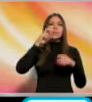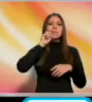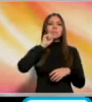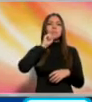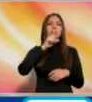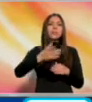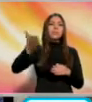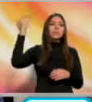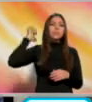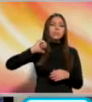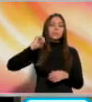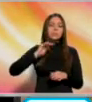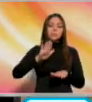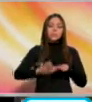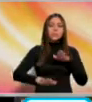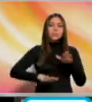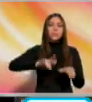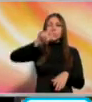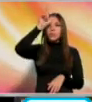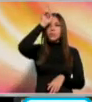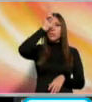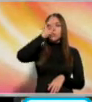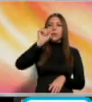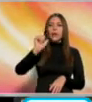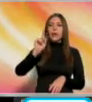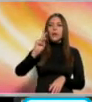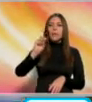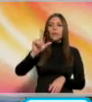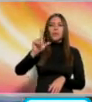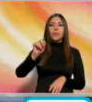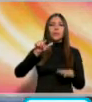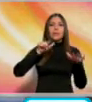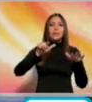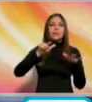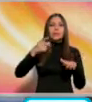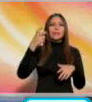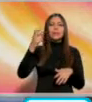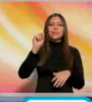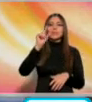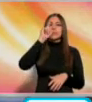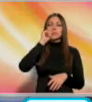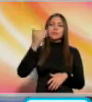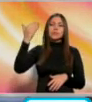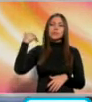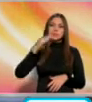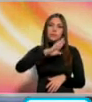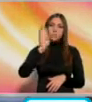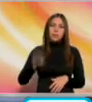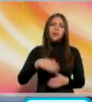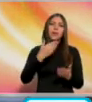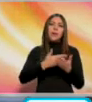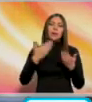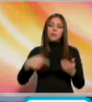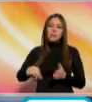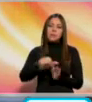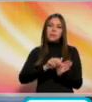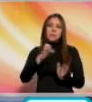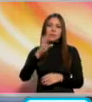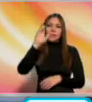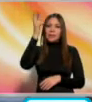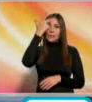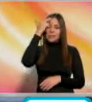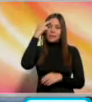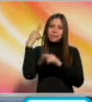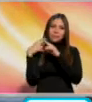Luna, ¿no? En el Apolo 17. Entonces, bueno, nada, enero 2017 se vuelve de conmemoraciones, pero una cosa es salir